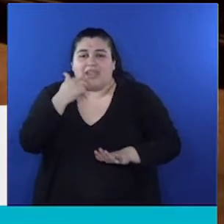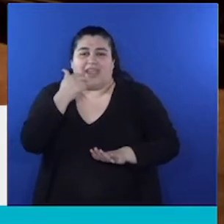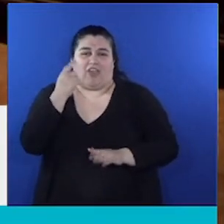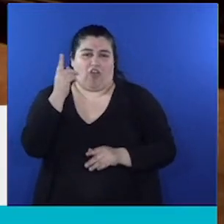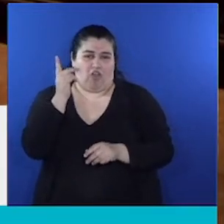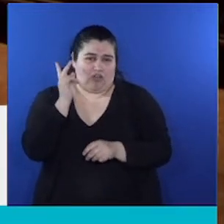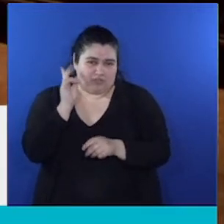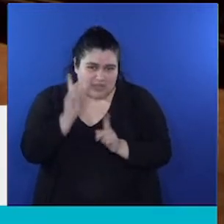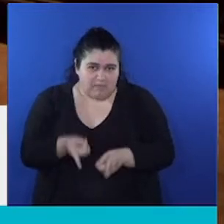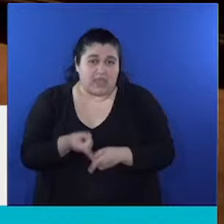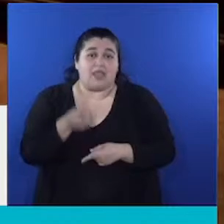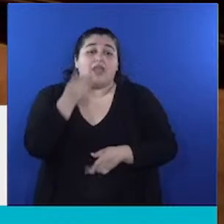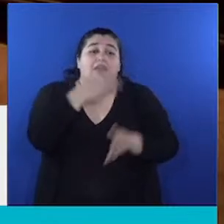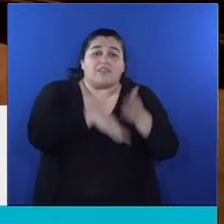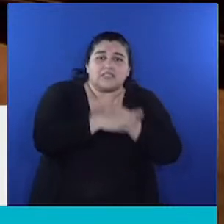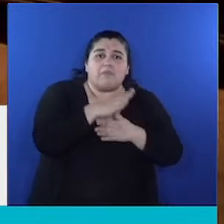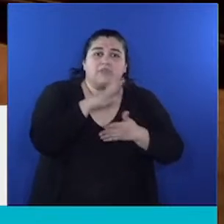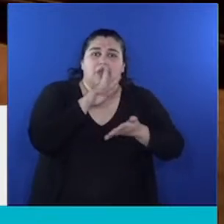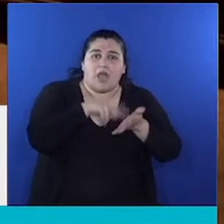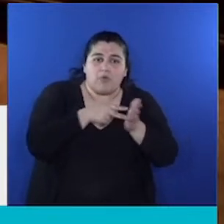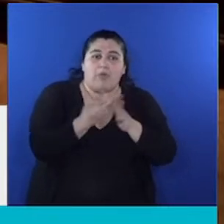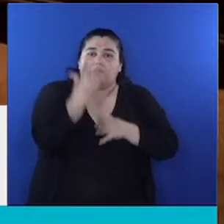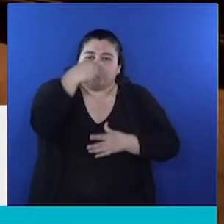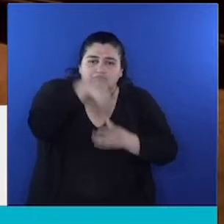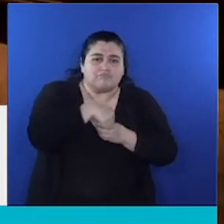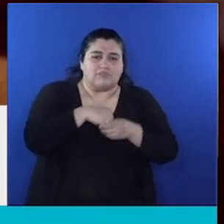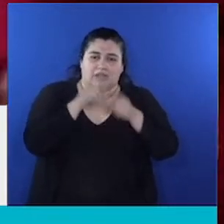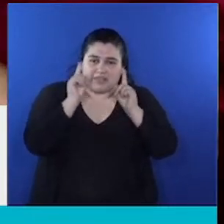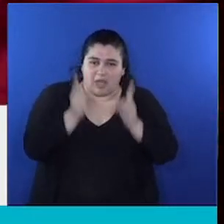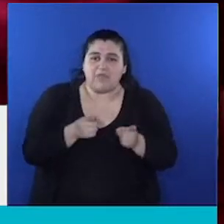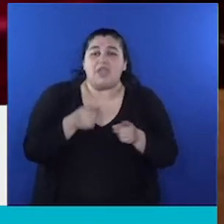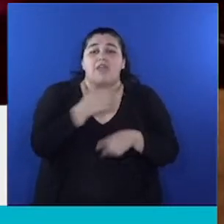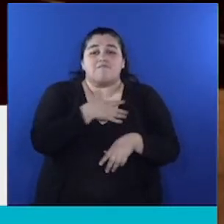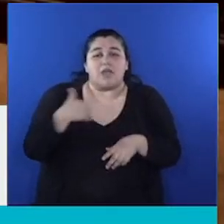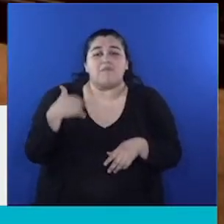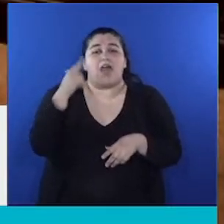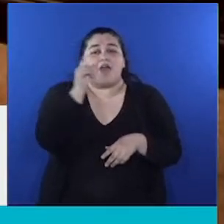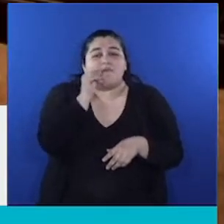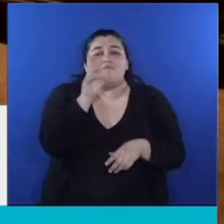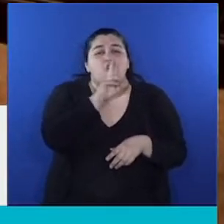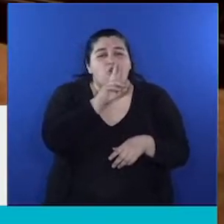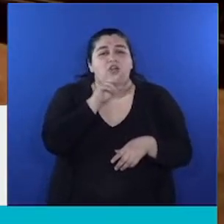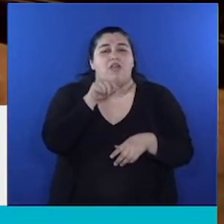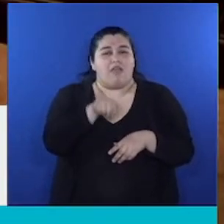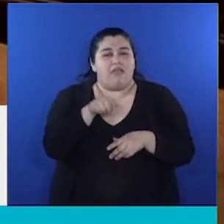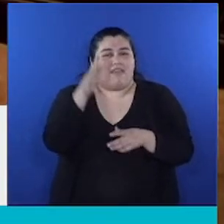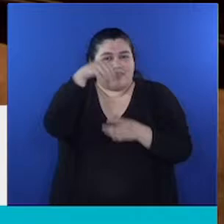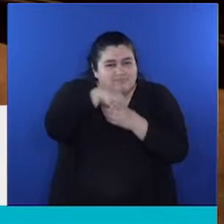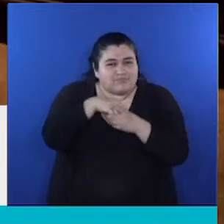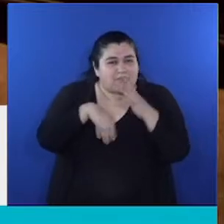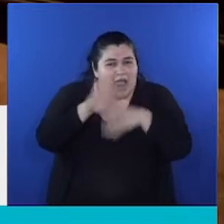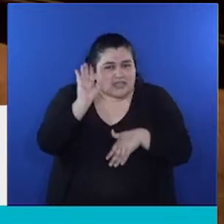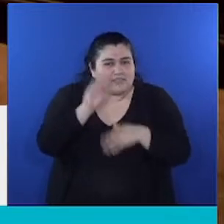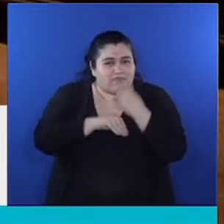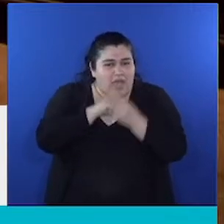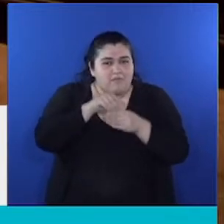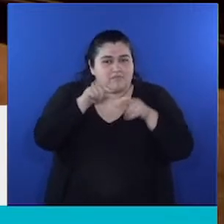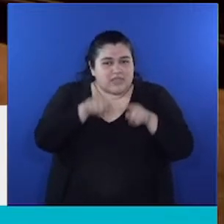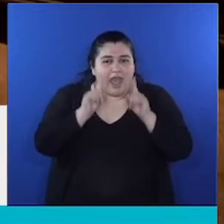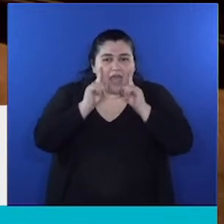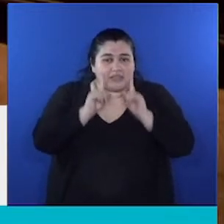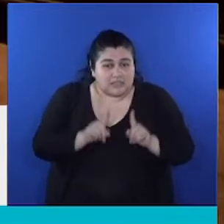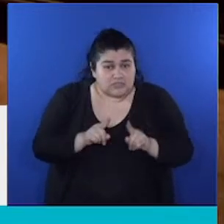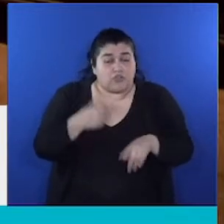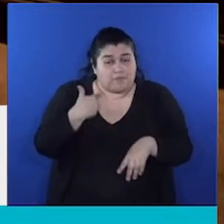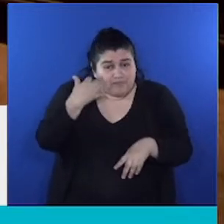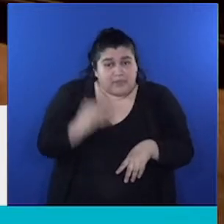en la familia, es un problema que incluye necesariamente a las madres, a las mujeres, que seguimos conformando y llevando adelante el 75%